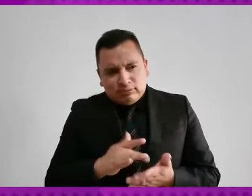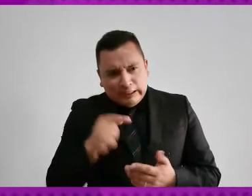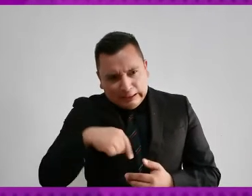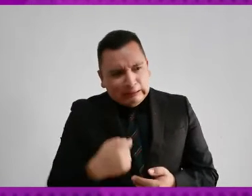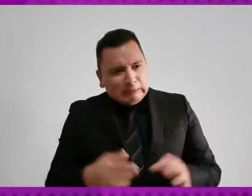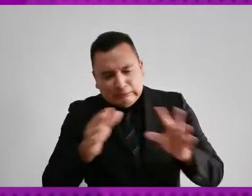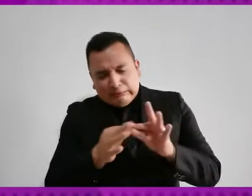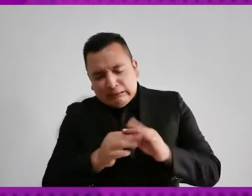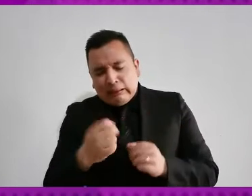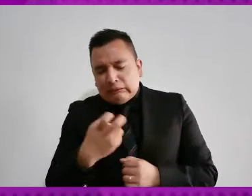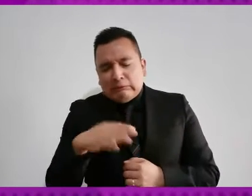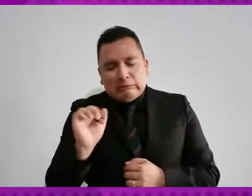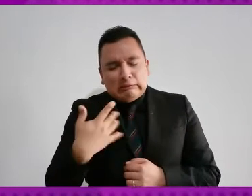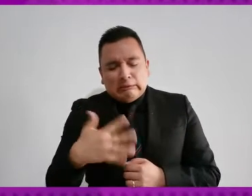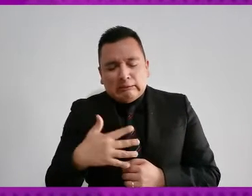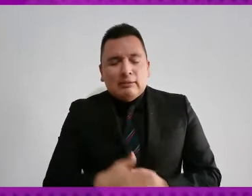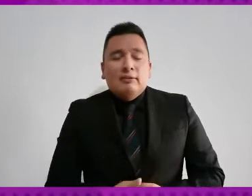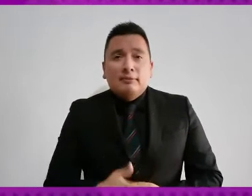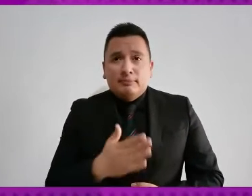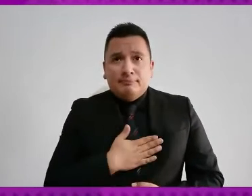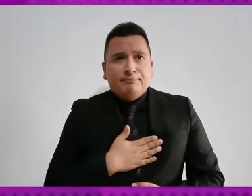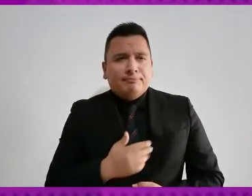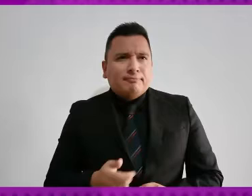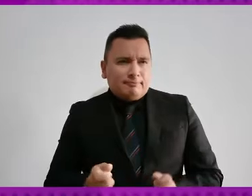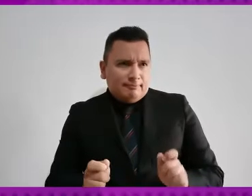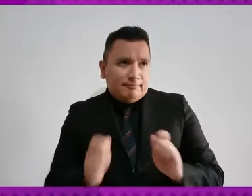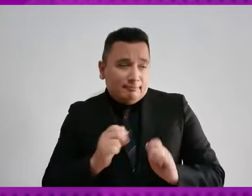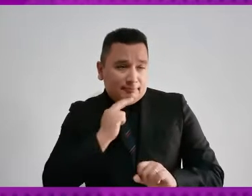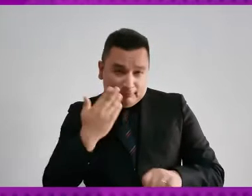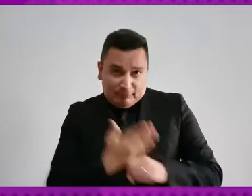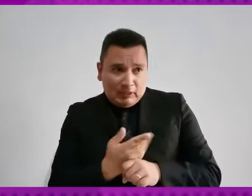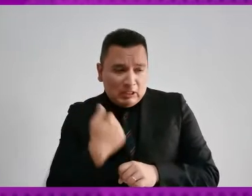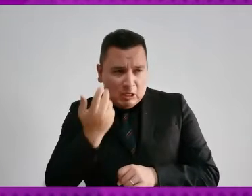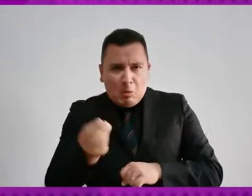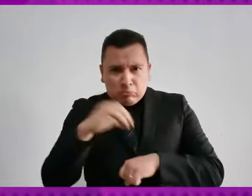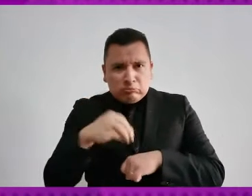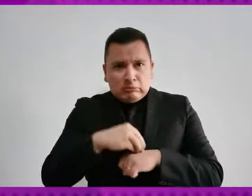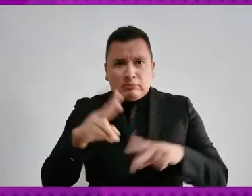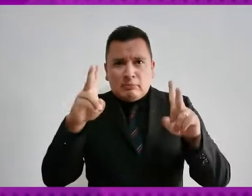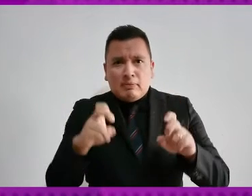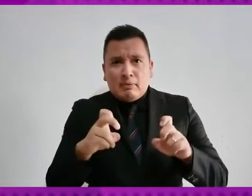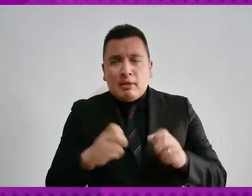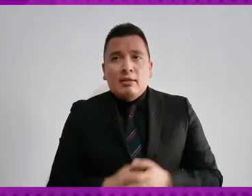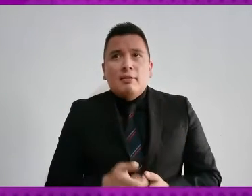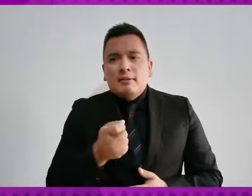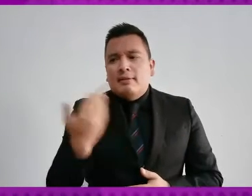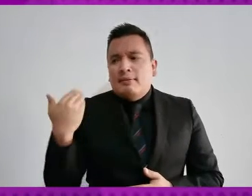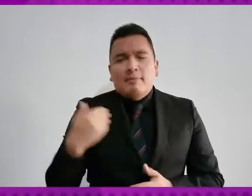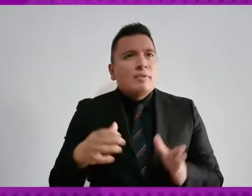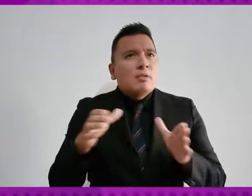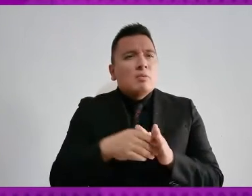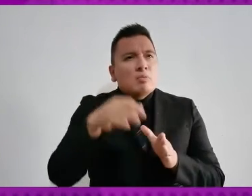como siempre, en el privilegio que me distinguen para poder abonar algunos comentarios en este tema de lo que es los